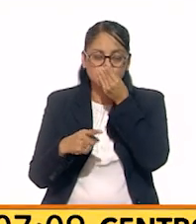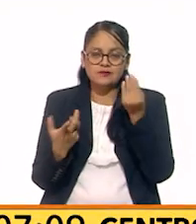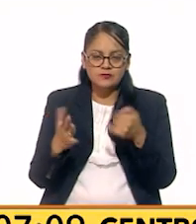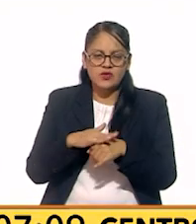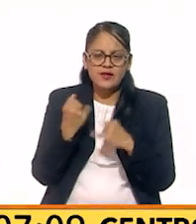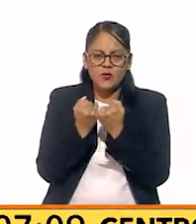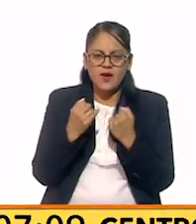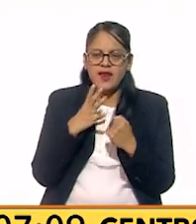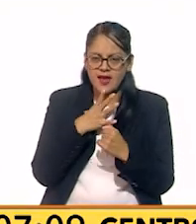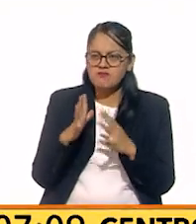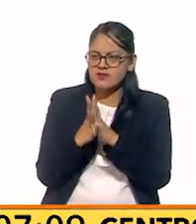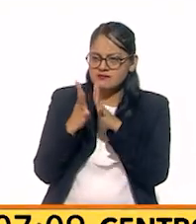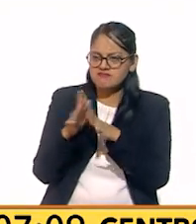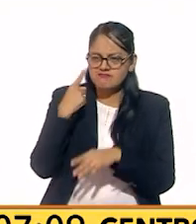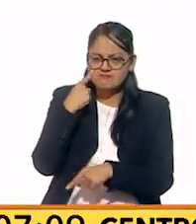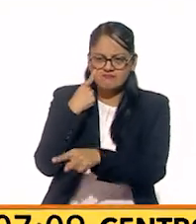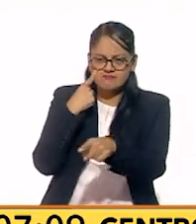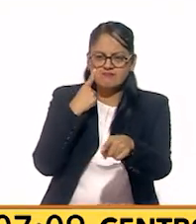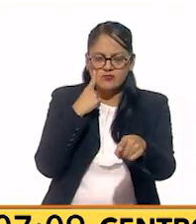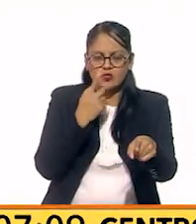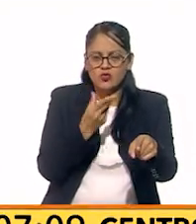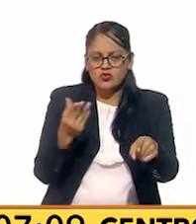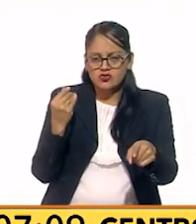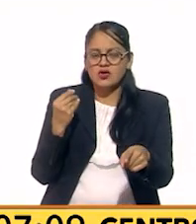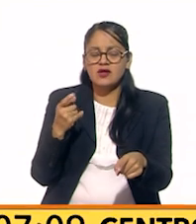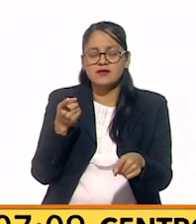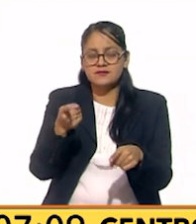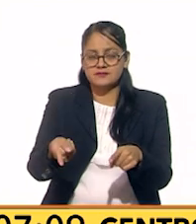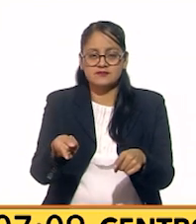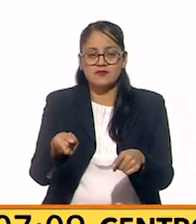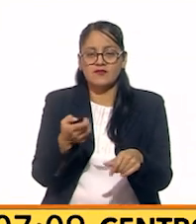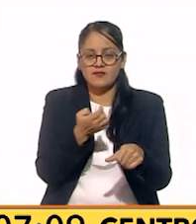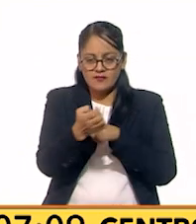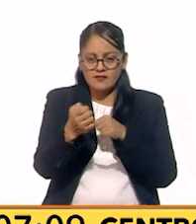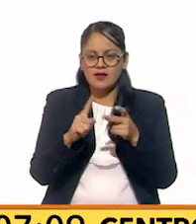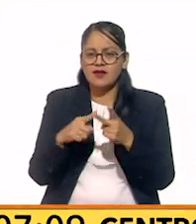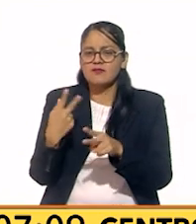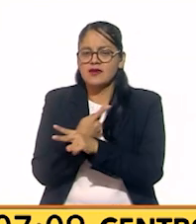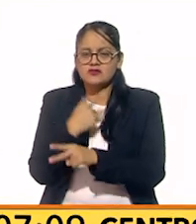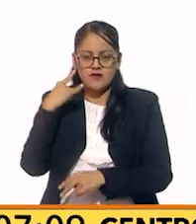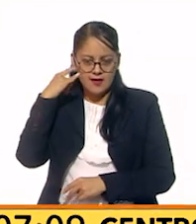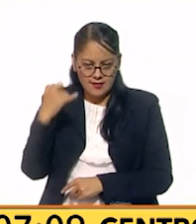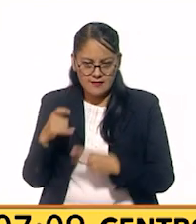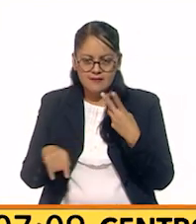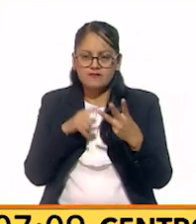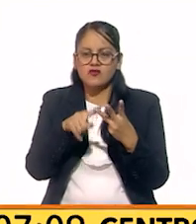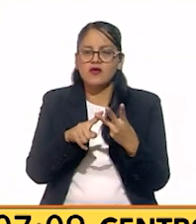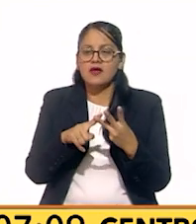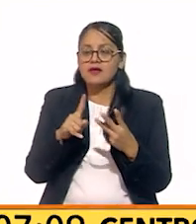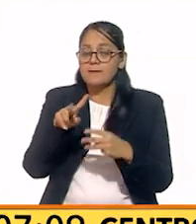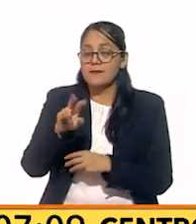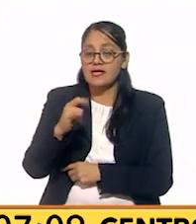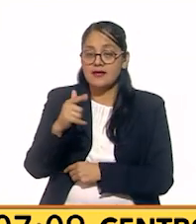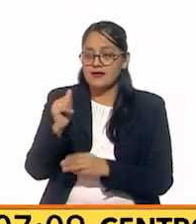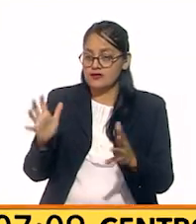también hubo muy buena participación en estas elecciones estatales, en lo que ocurrió en California, la sorpresa en Virginia, el